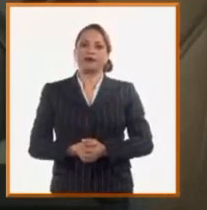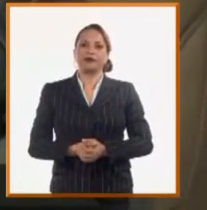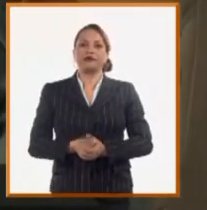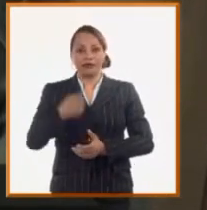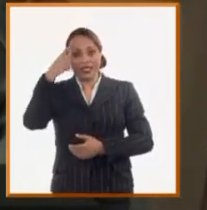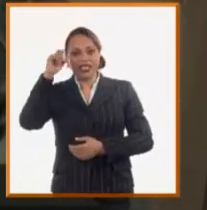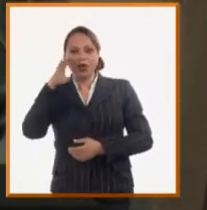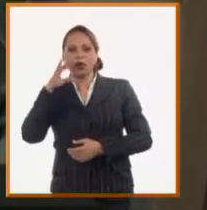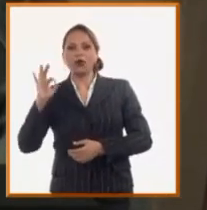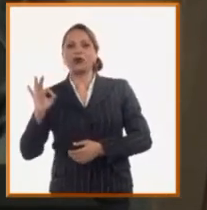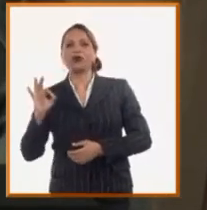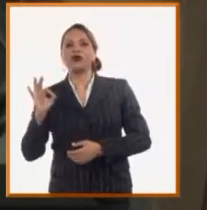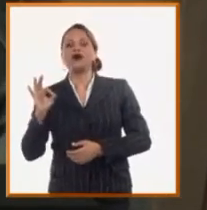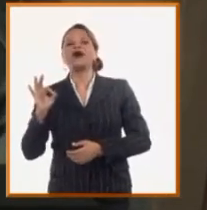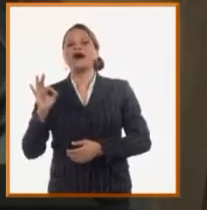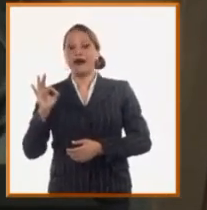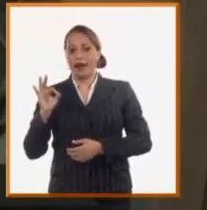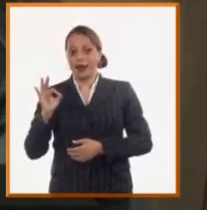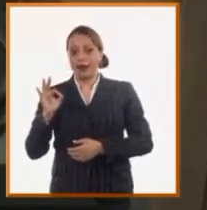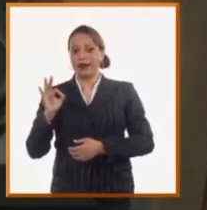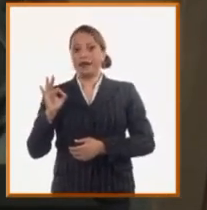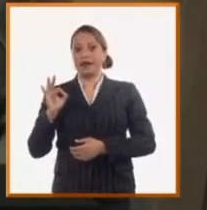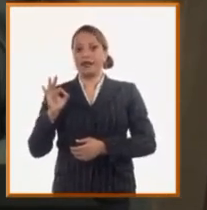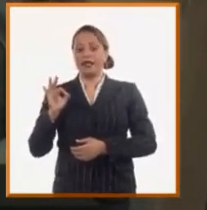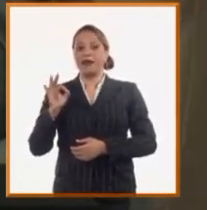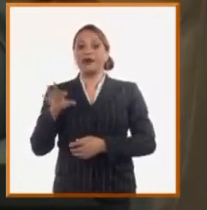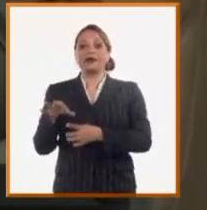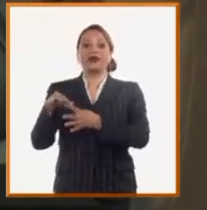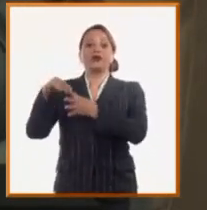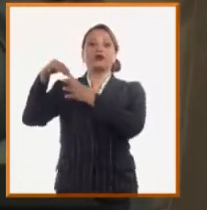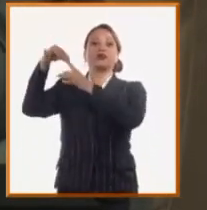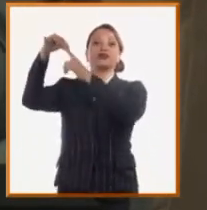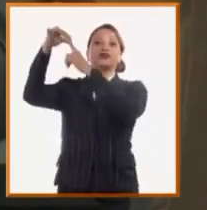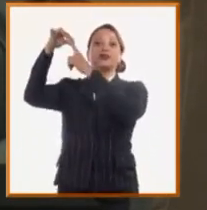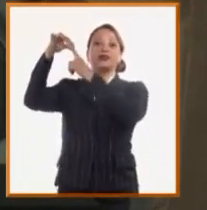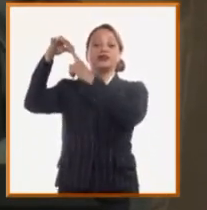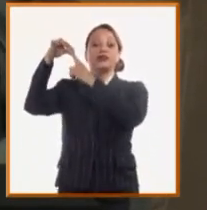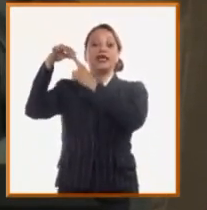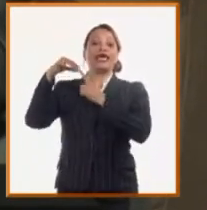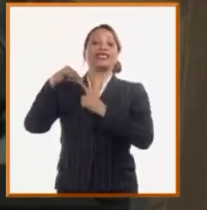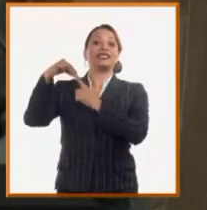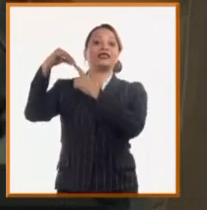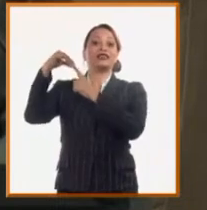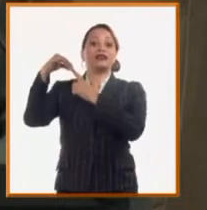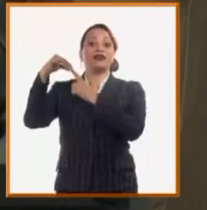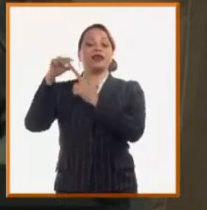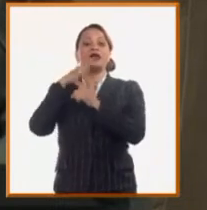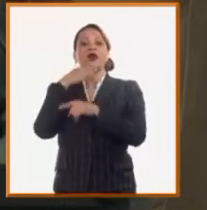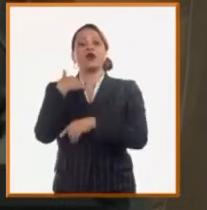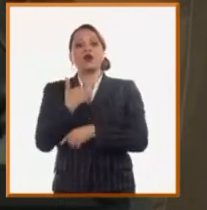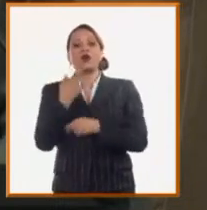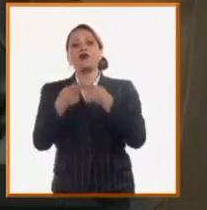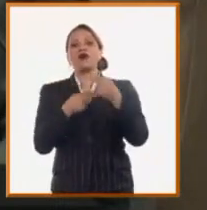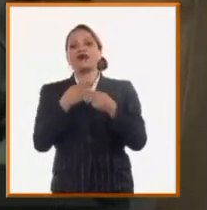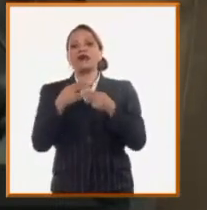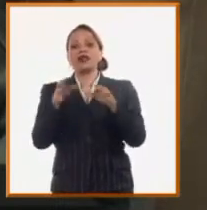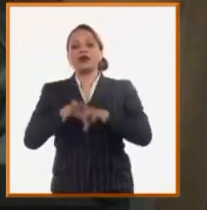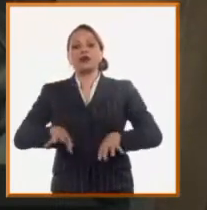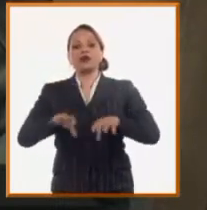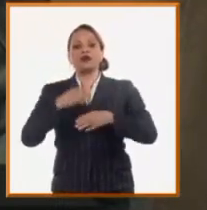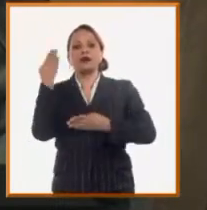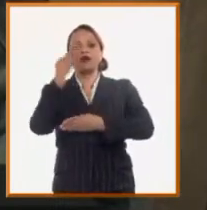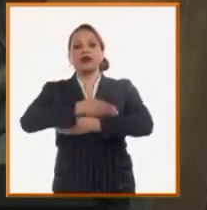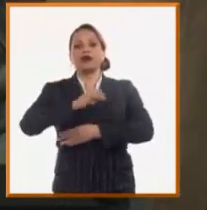o no? Ahora, hoy son excepciones. Pero son excepciones de cómo podemos hacer las cosas en condiciones de bloqueo